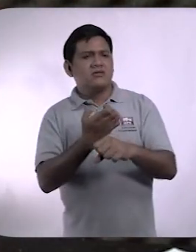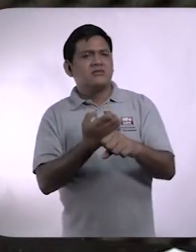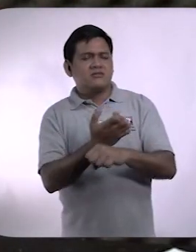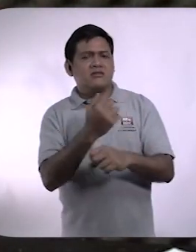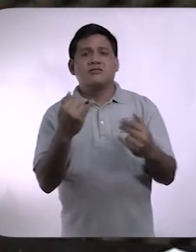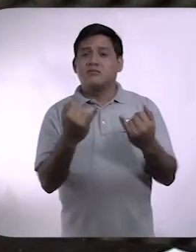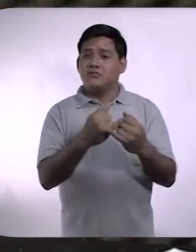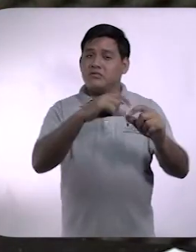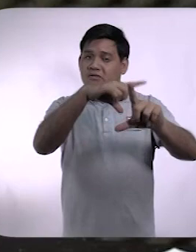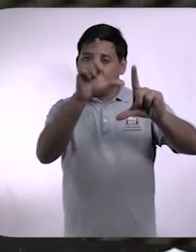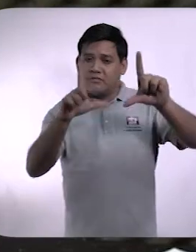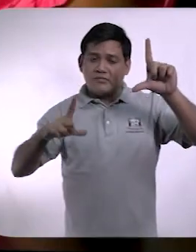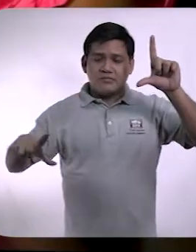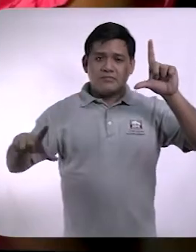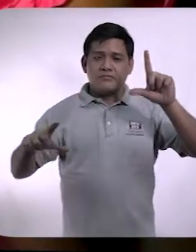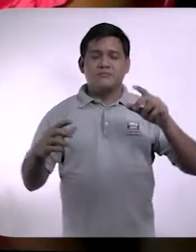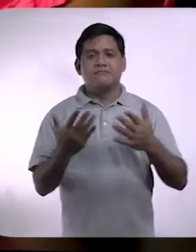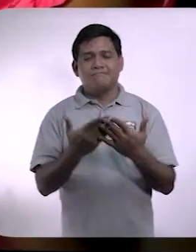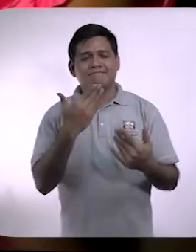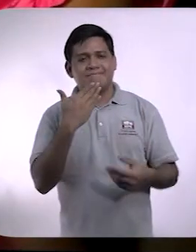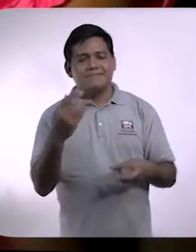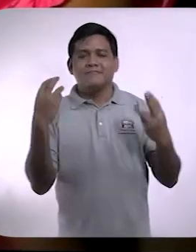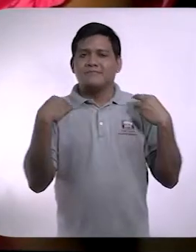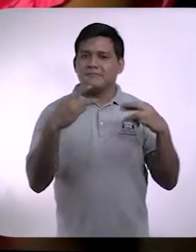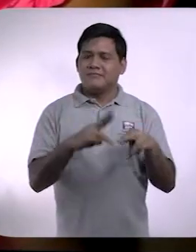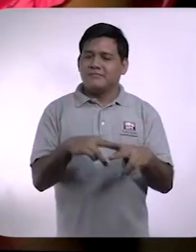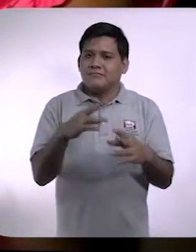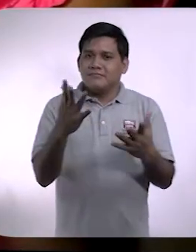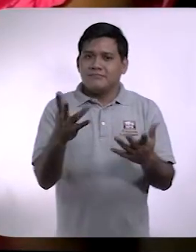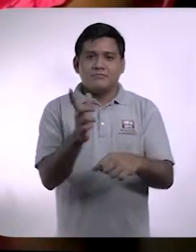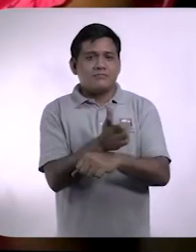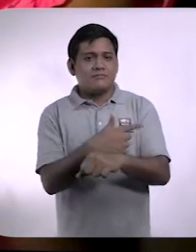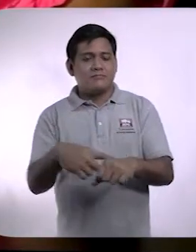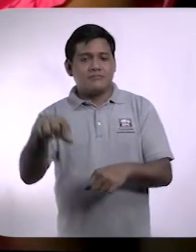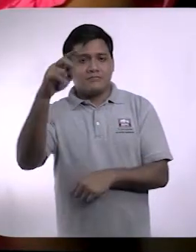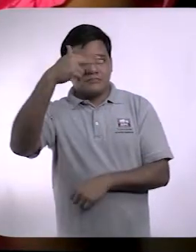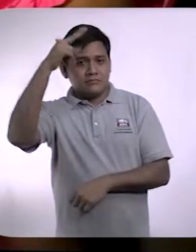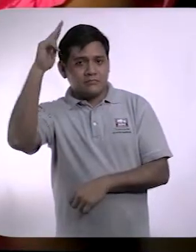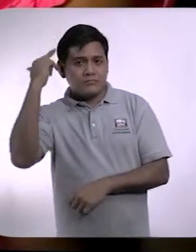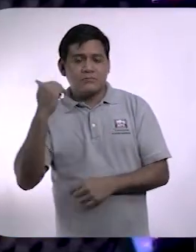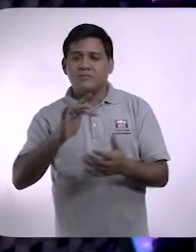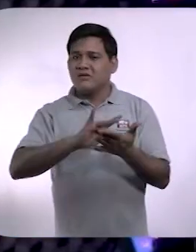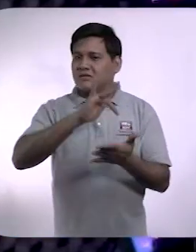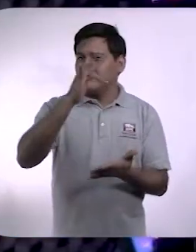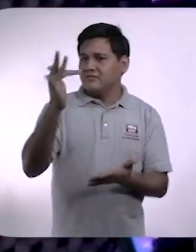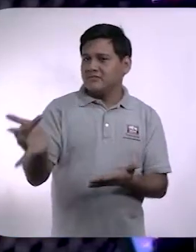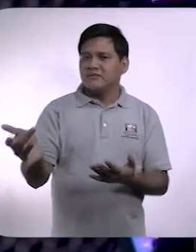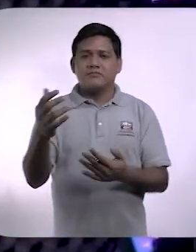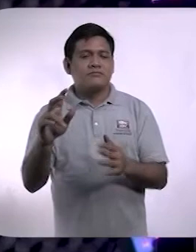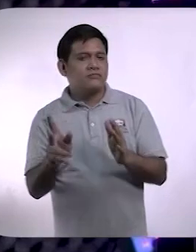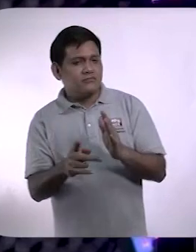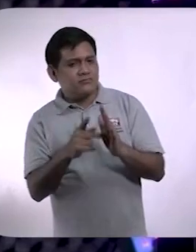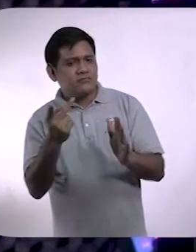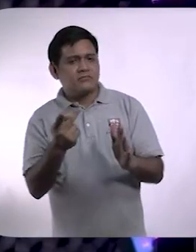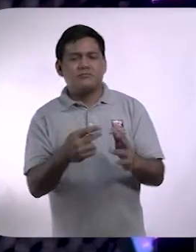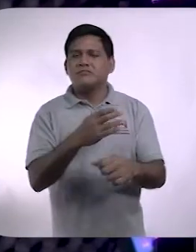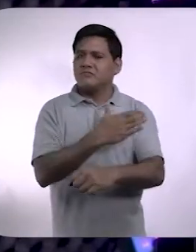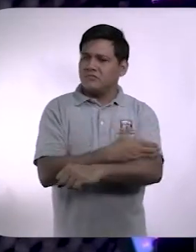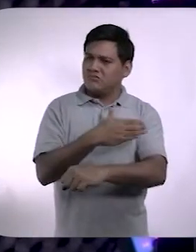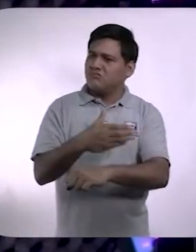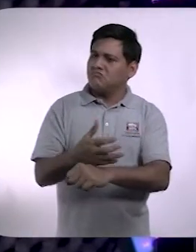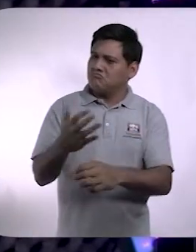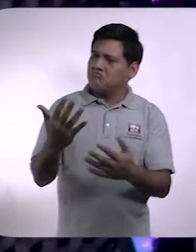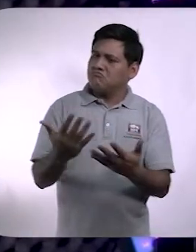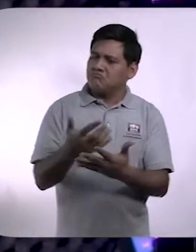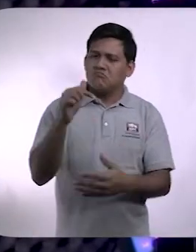país. Así es, pues muy bien, maestro. Licenciado Hernán González Sala, agradecemos nuevamente que nos haya concedido